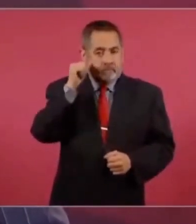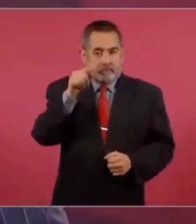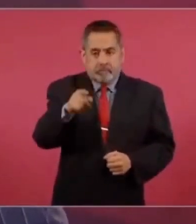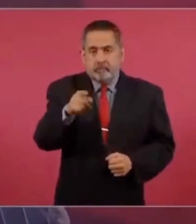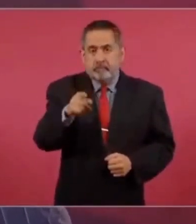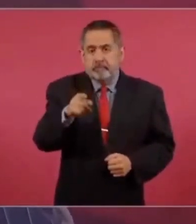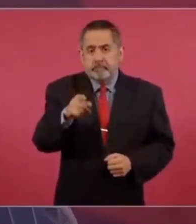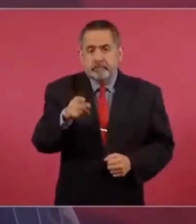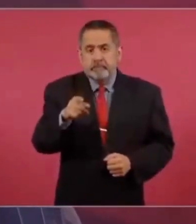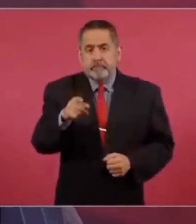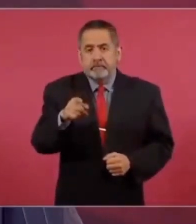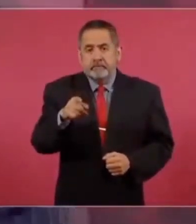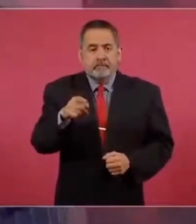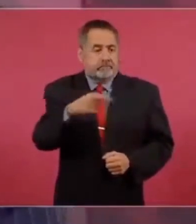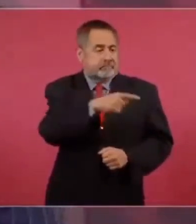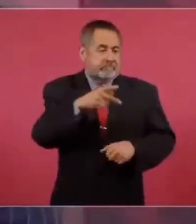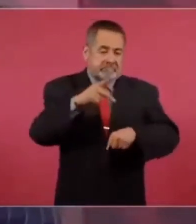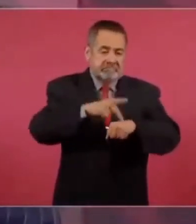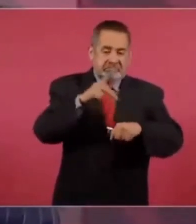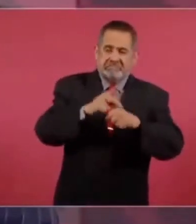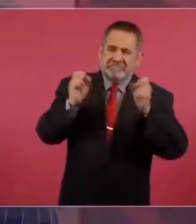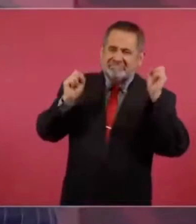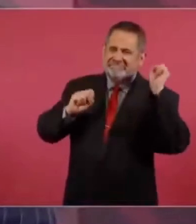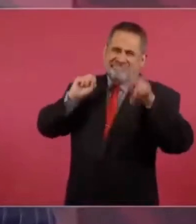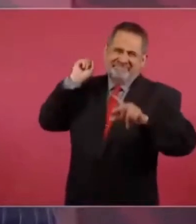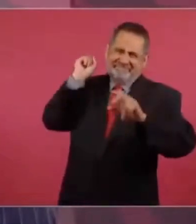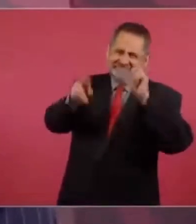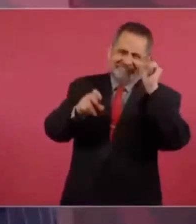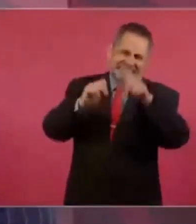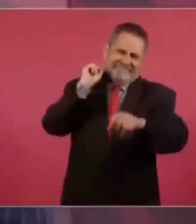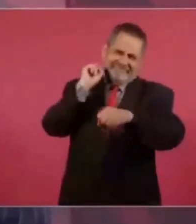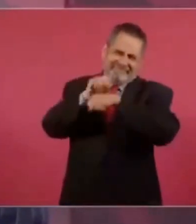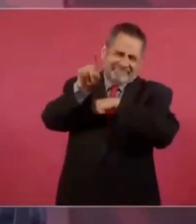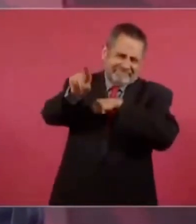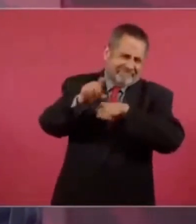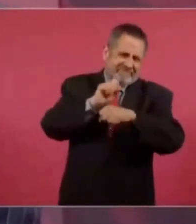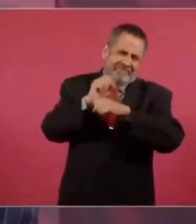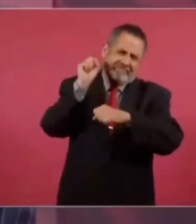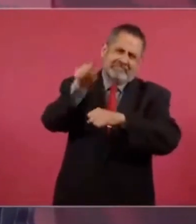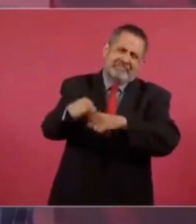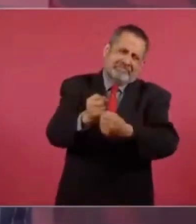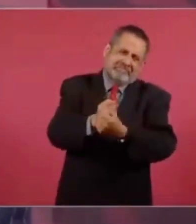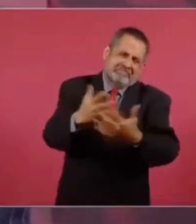fueron, tiraron piedras, bombas,